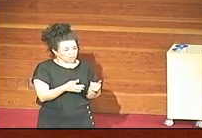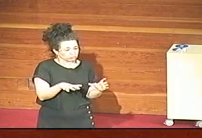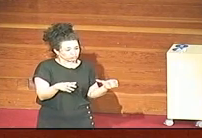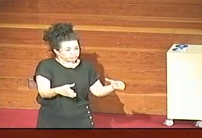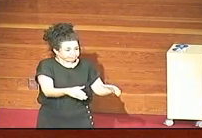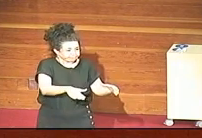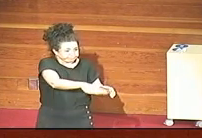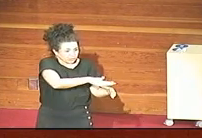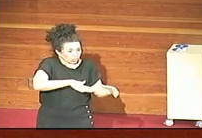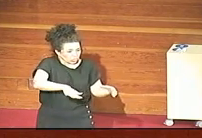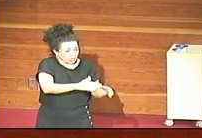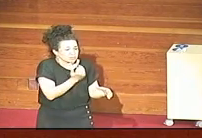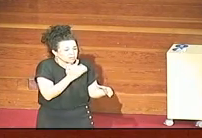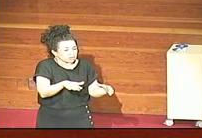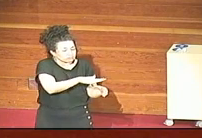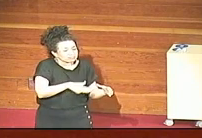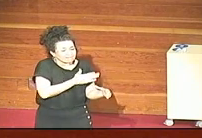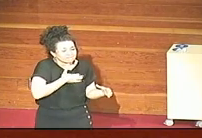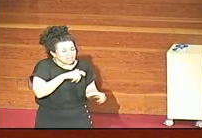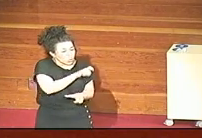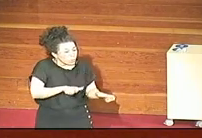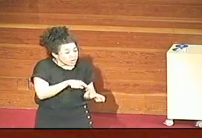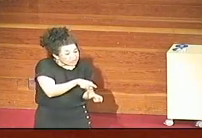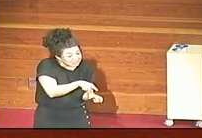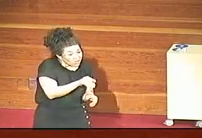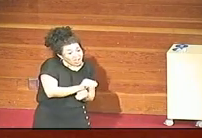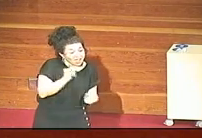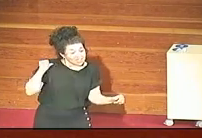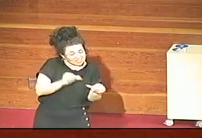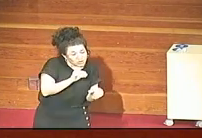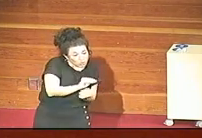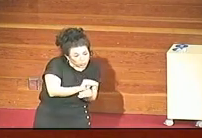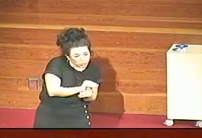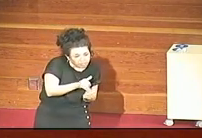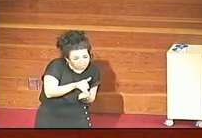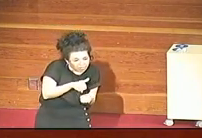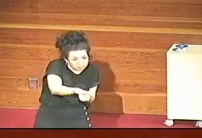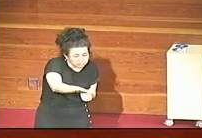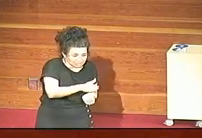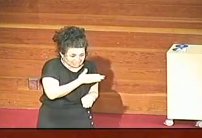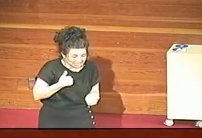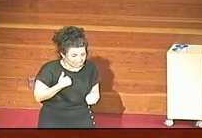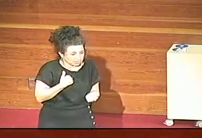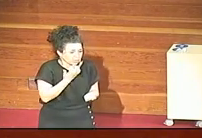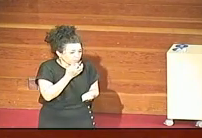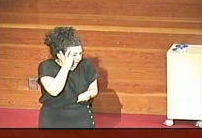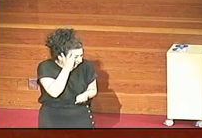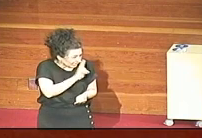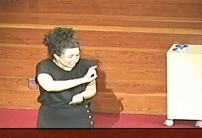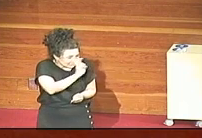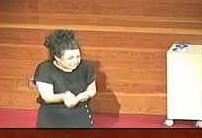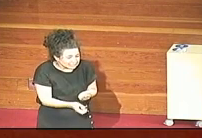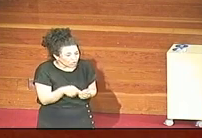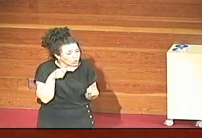que lo que pretenden es expulsar a los seres humanos que han conservado esa biodiversidad que son los pueblos indígenas para convertirla